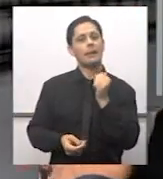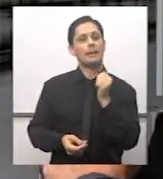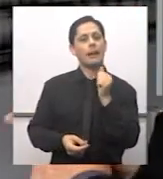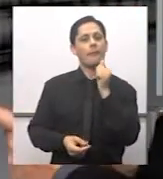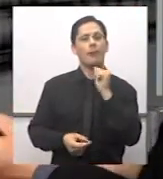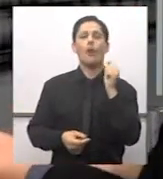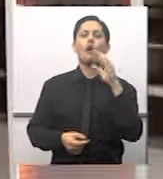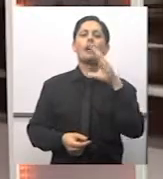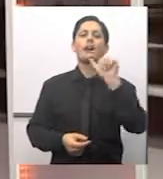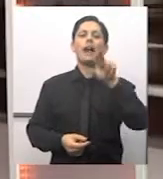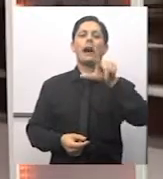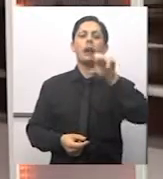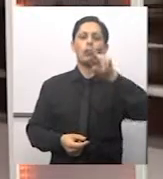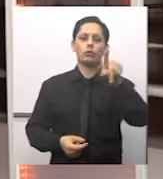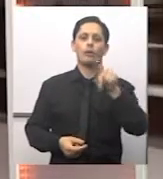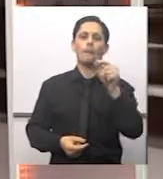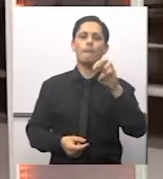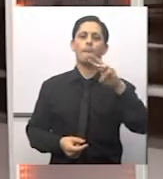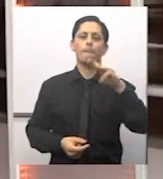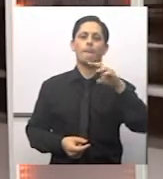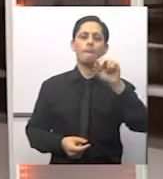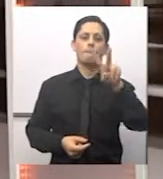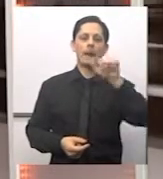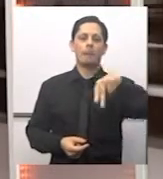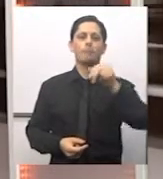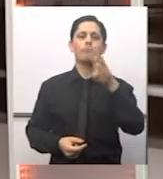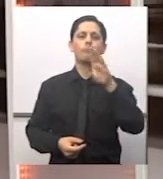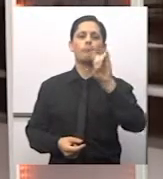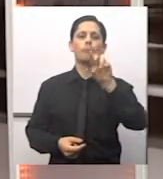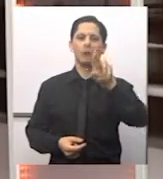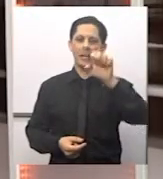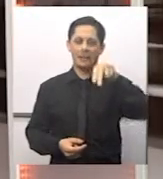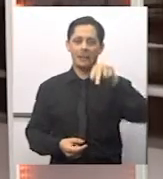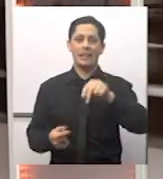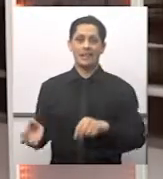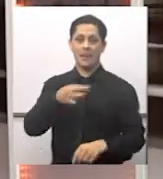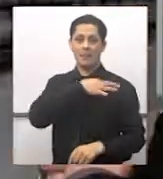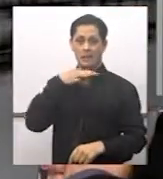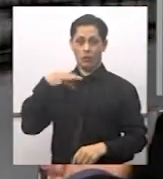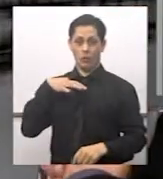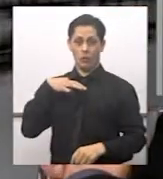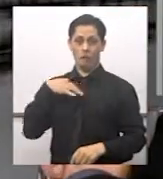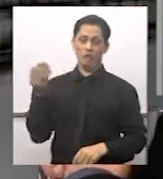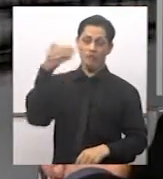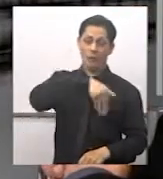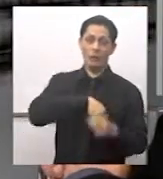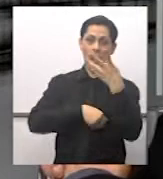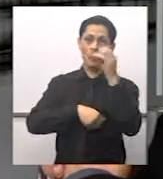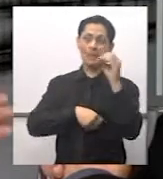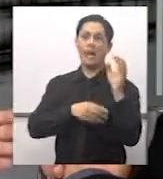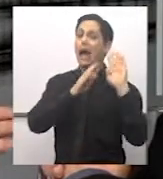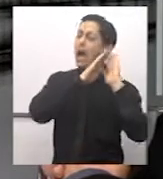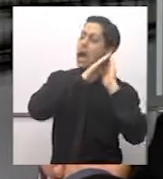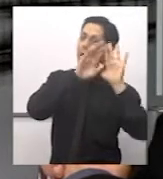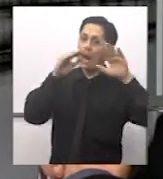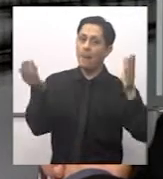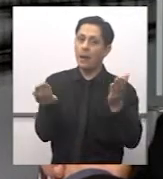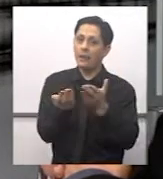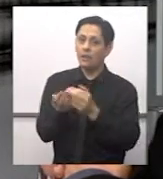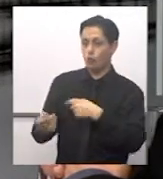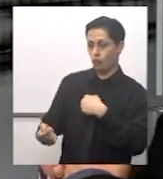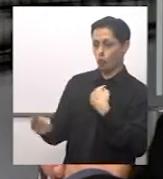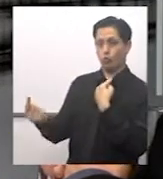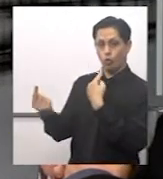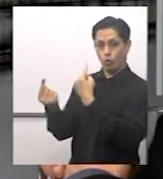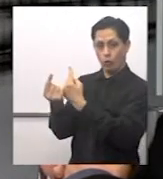Exacto, y que el ministro de Salud vino hace unos días y se comprometió porque conversó. Estuve con el ministro de Salud anoche, específicamente en este Consejo